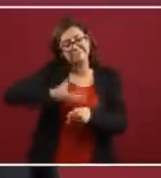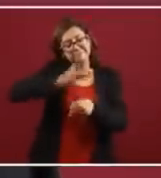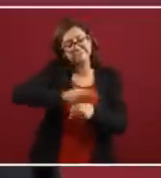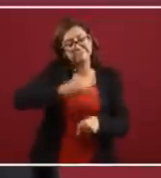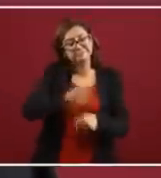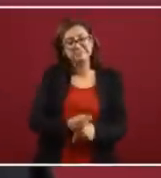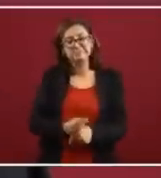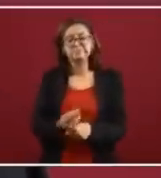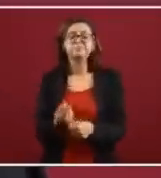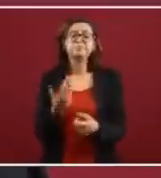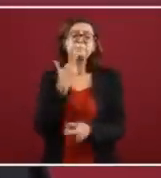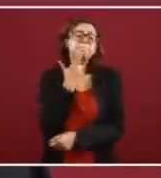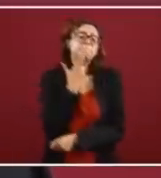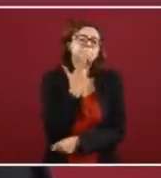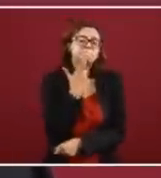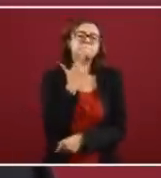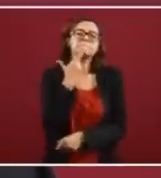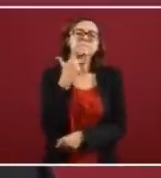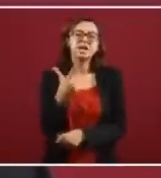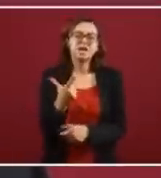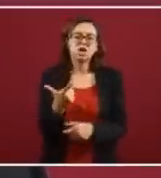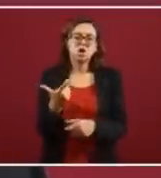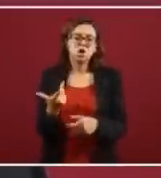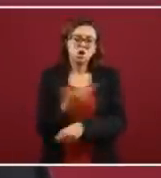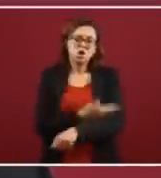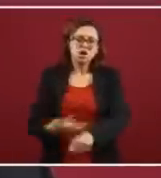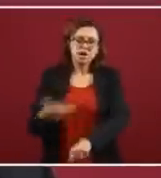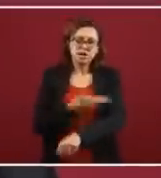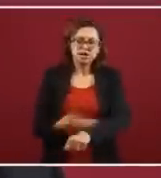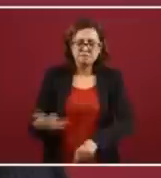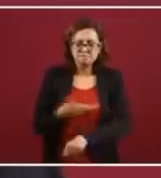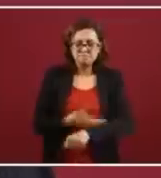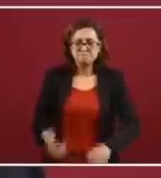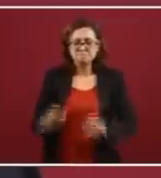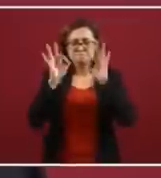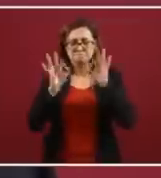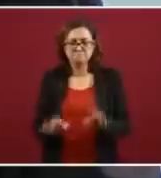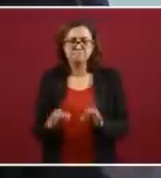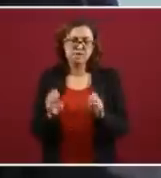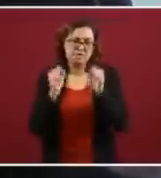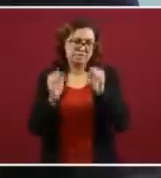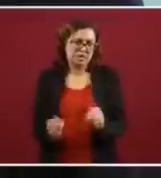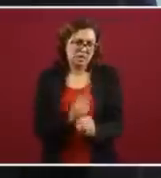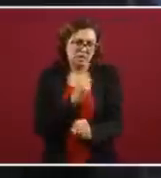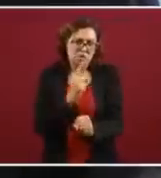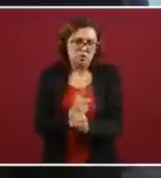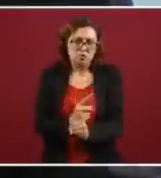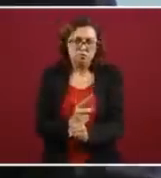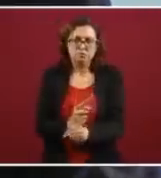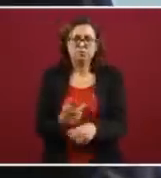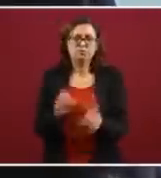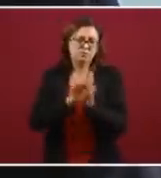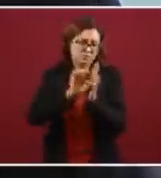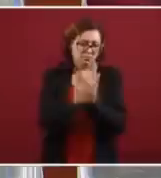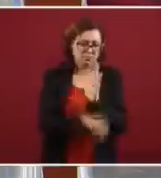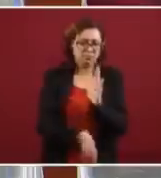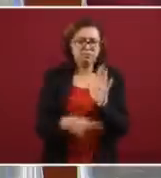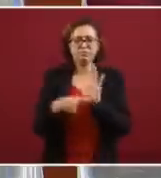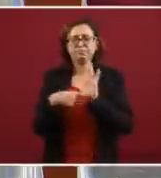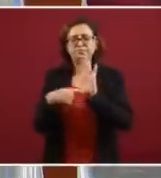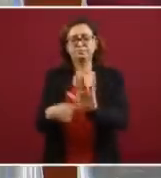para optimizar los esfuerzos en materia de seguridad. Voy a poner aquí algunos ejemplos.